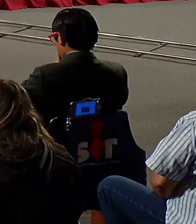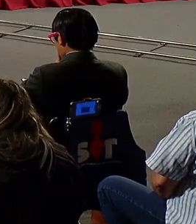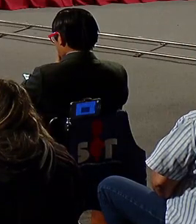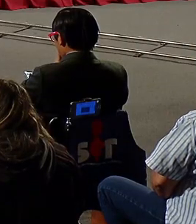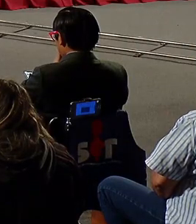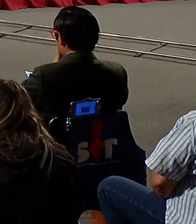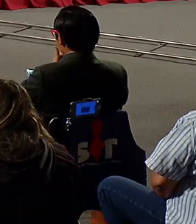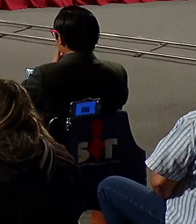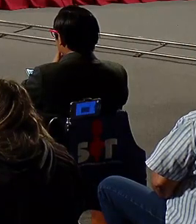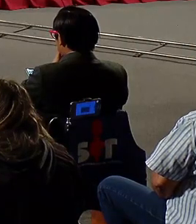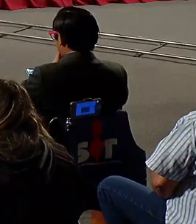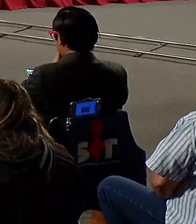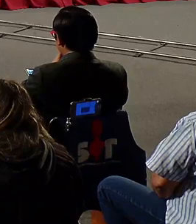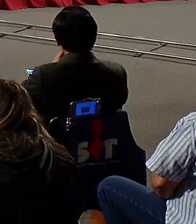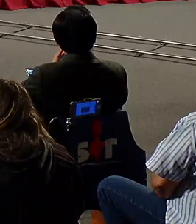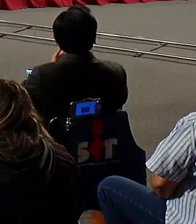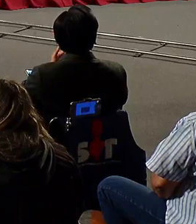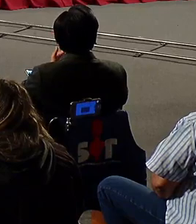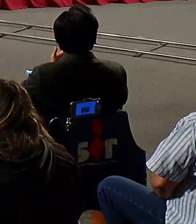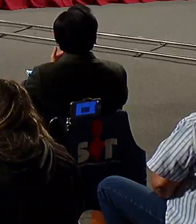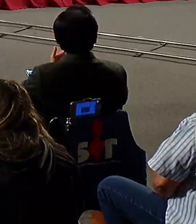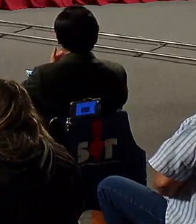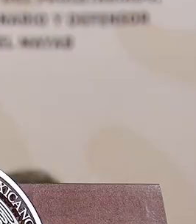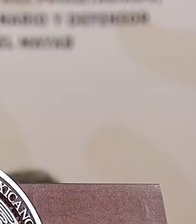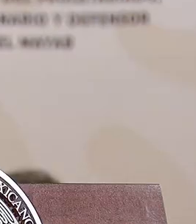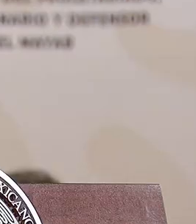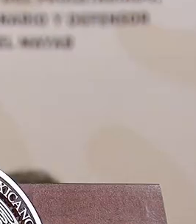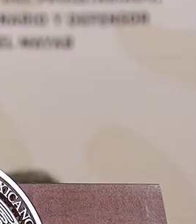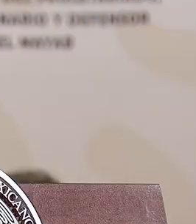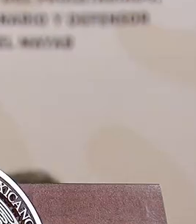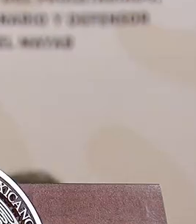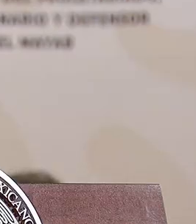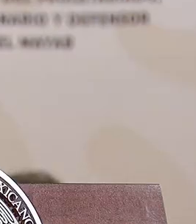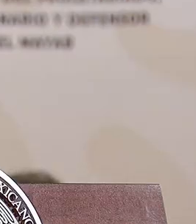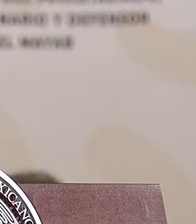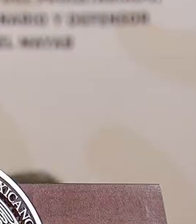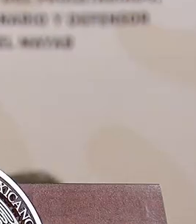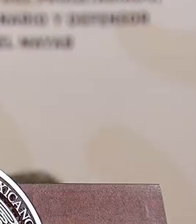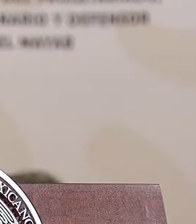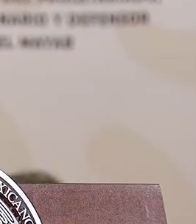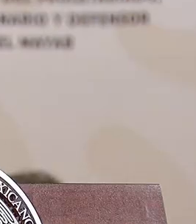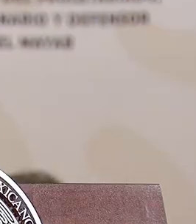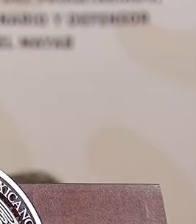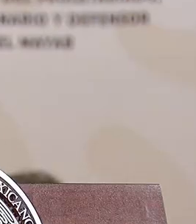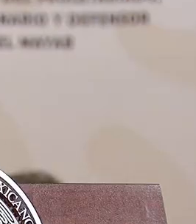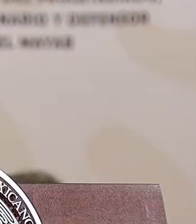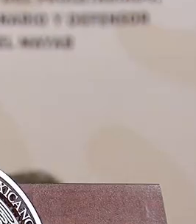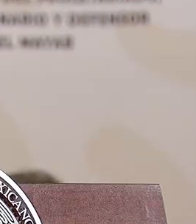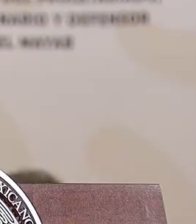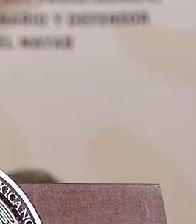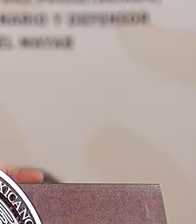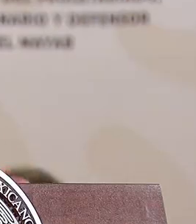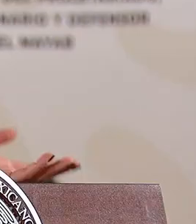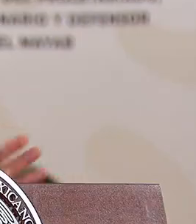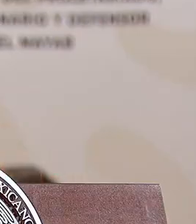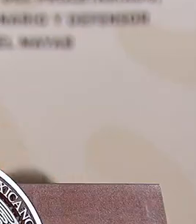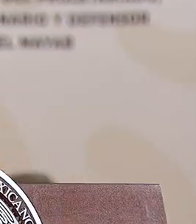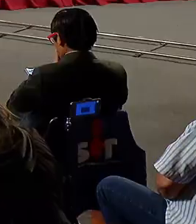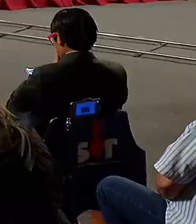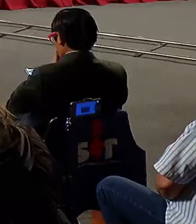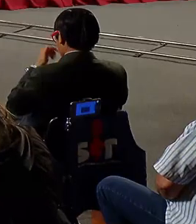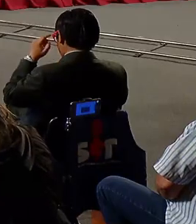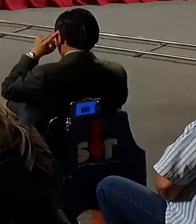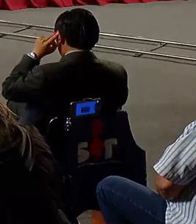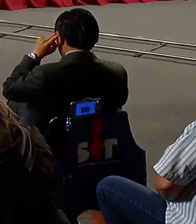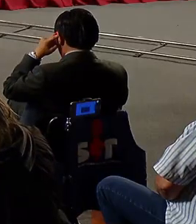O cuál, pues nada más es su dicho, el presidente miente. Entonces le vamos a decir, ay, no, Joaquín, te